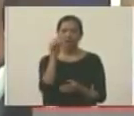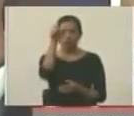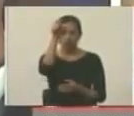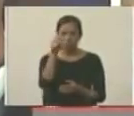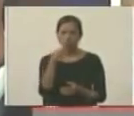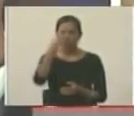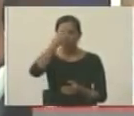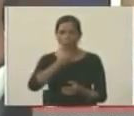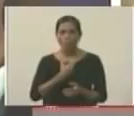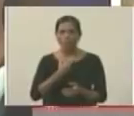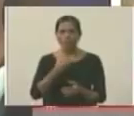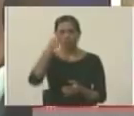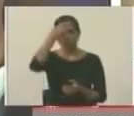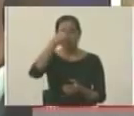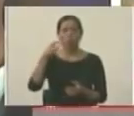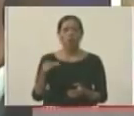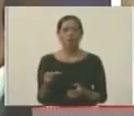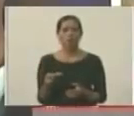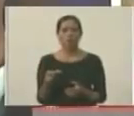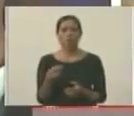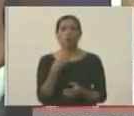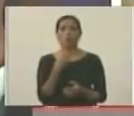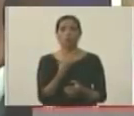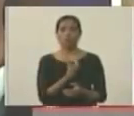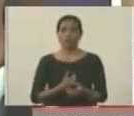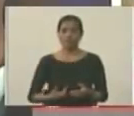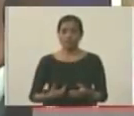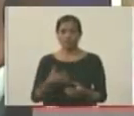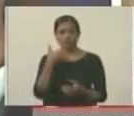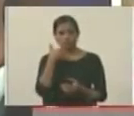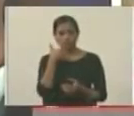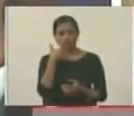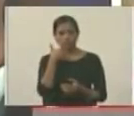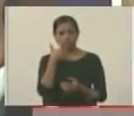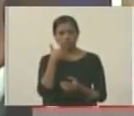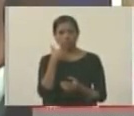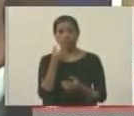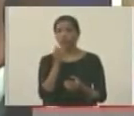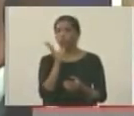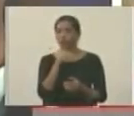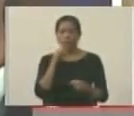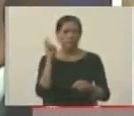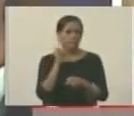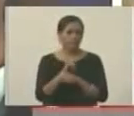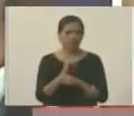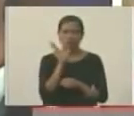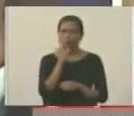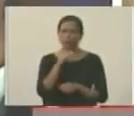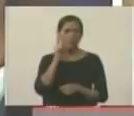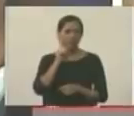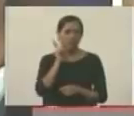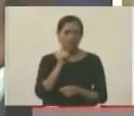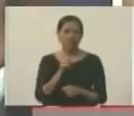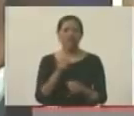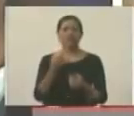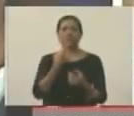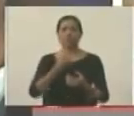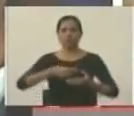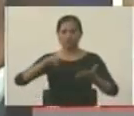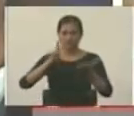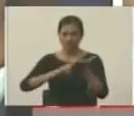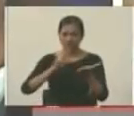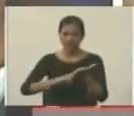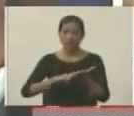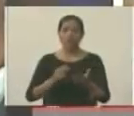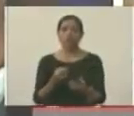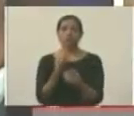pueblo, un hombre del pueblo, sin caerles a mentiras, sin caerles a coba, diciéndole la verdad que usted nos ha dicho a todos, que